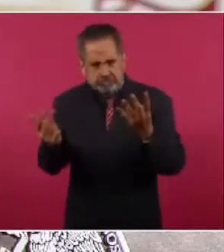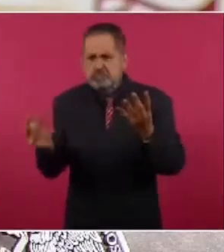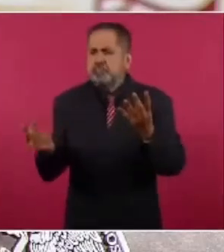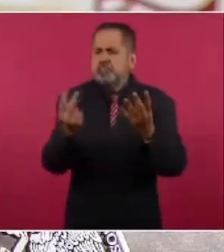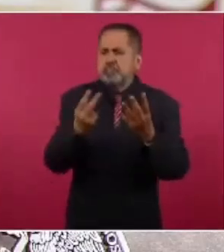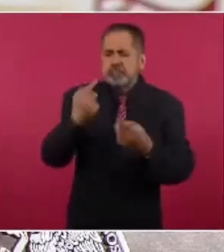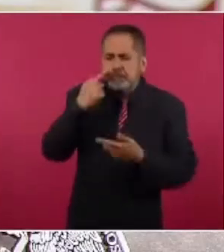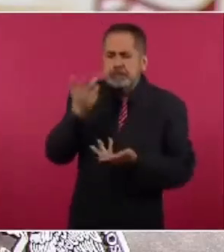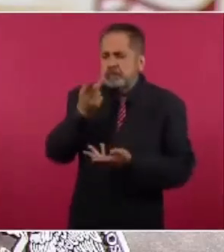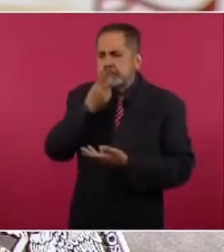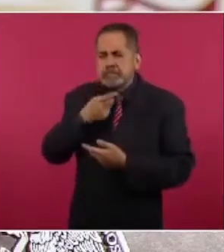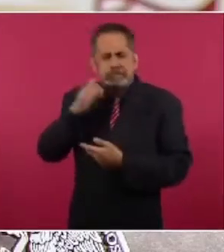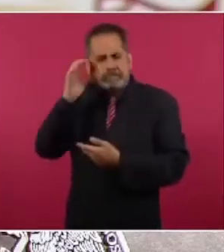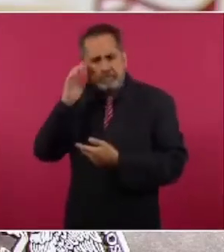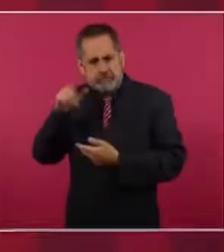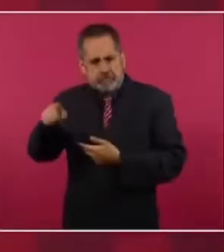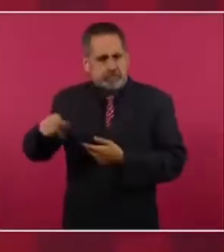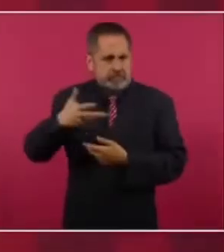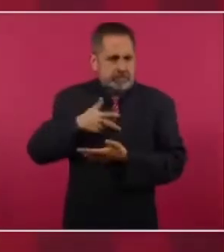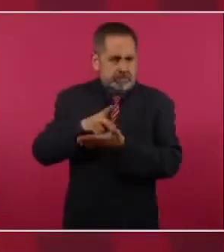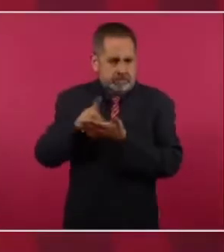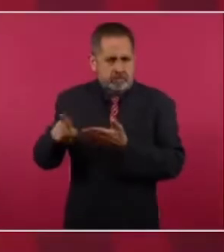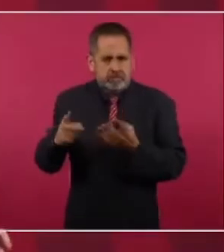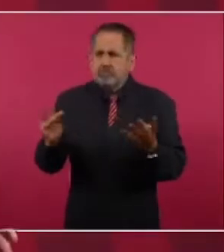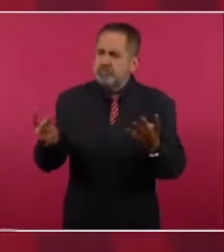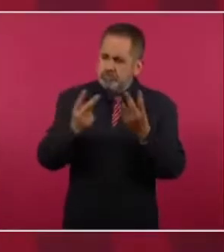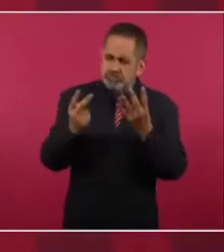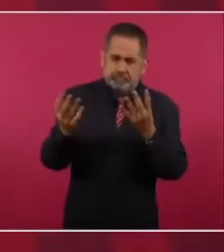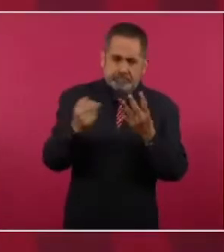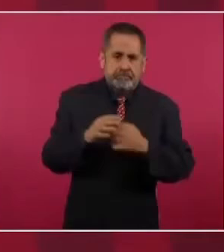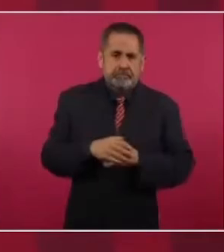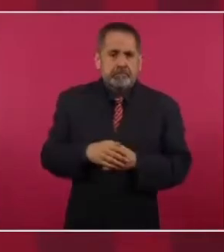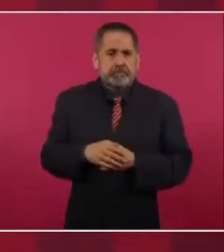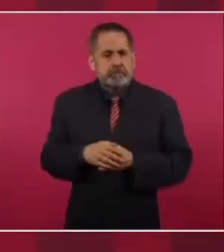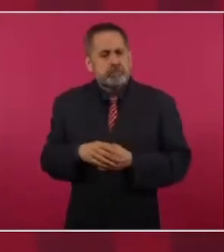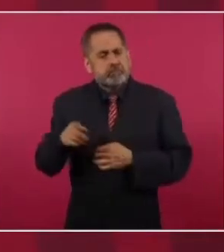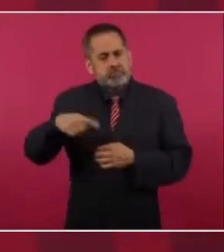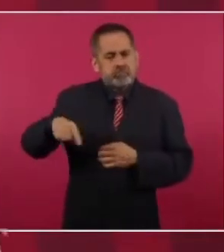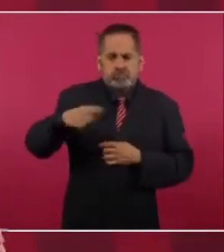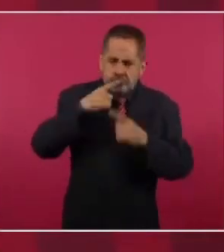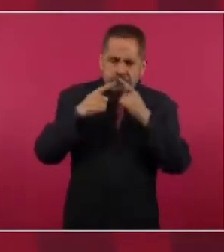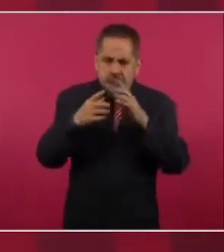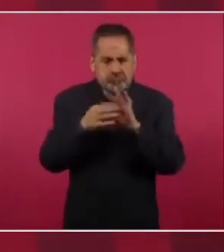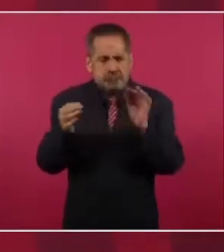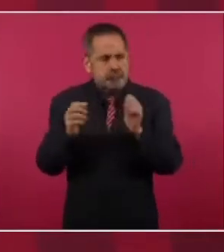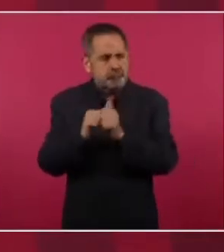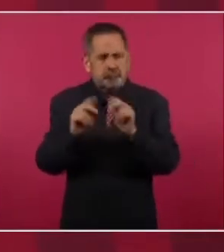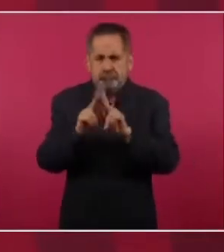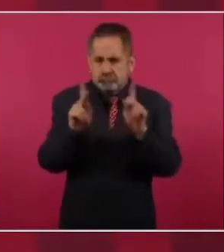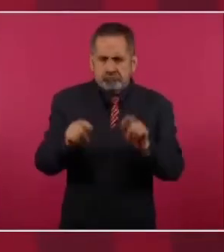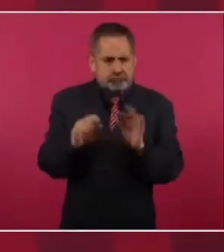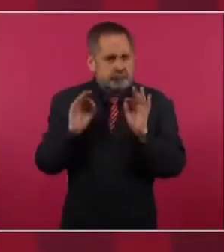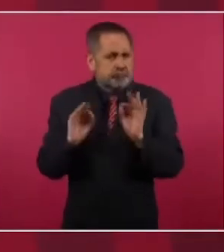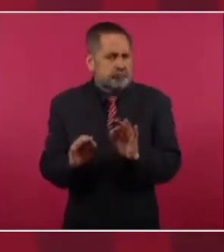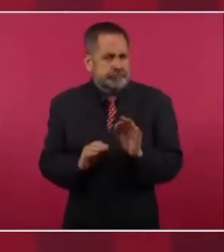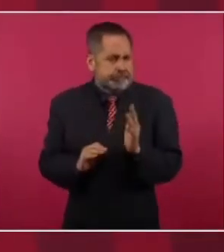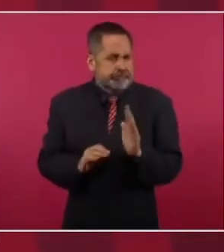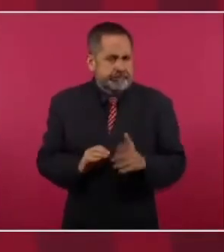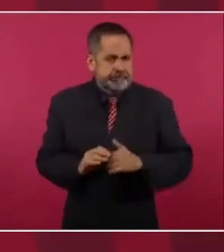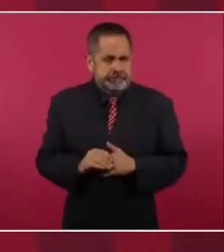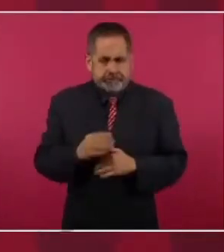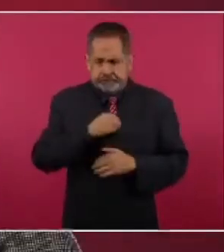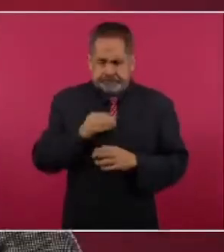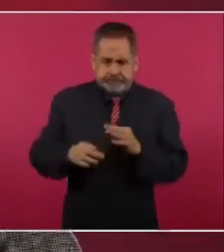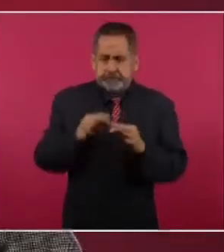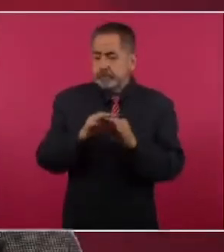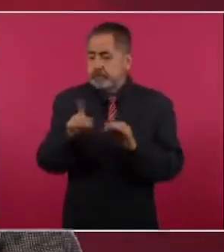de escuchar, y este es un derecho, de que estuvieran ahí, y las cosas se dieron en paz, desde luego, cumpliendo